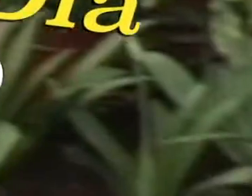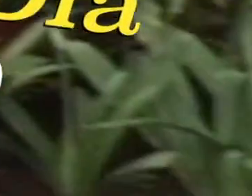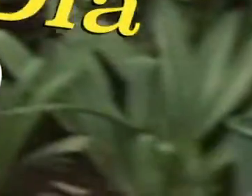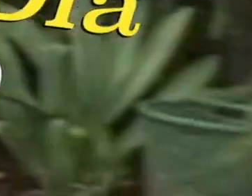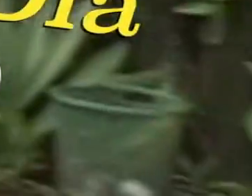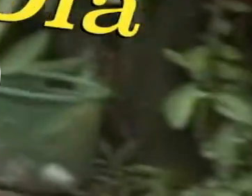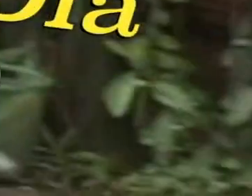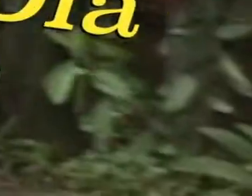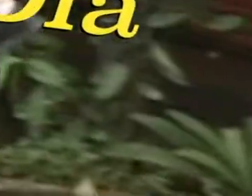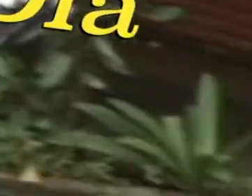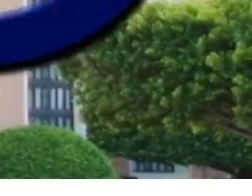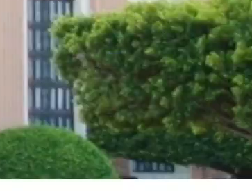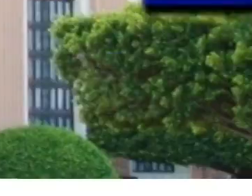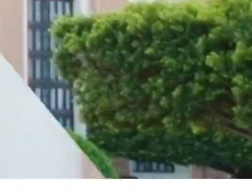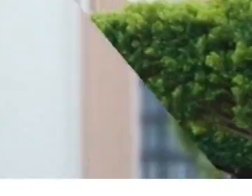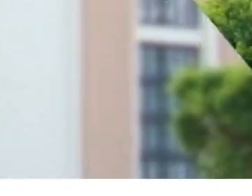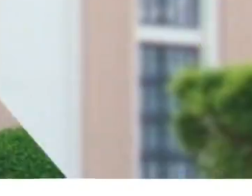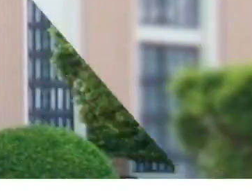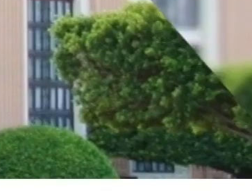Soy tu silencio.